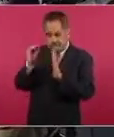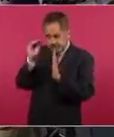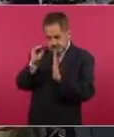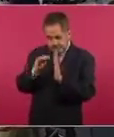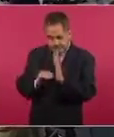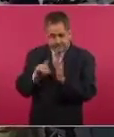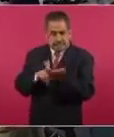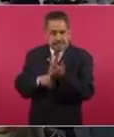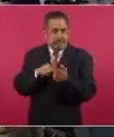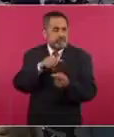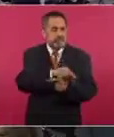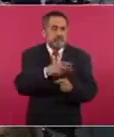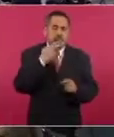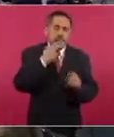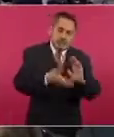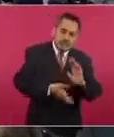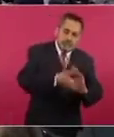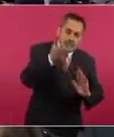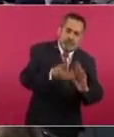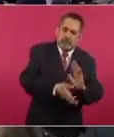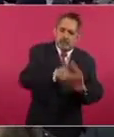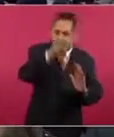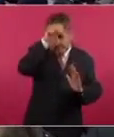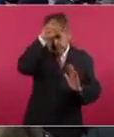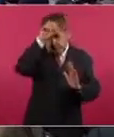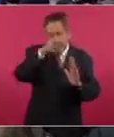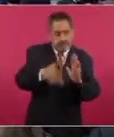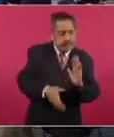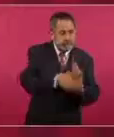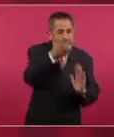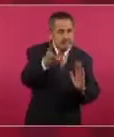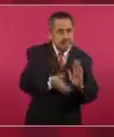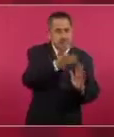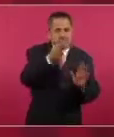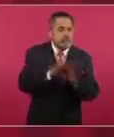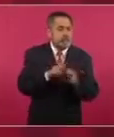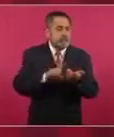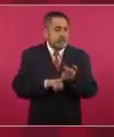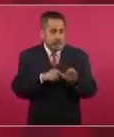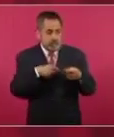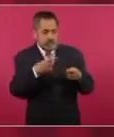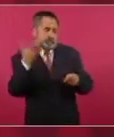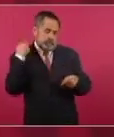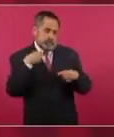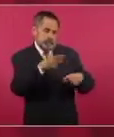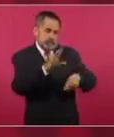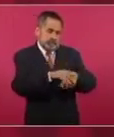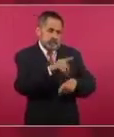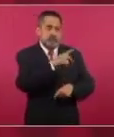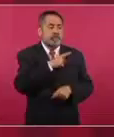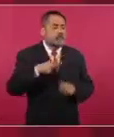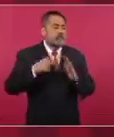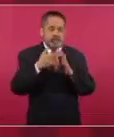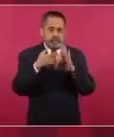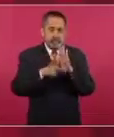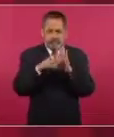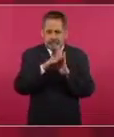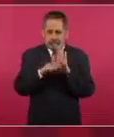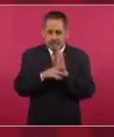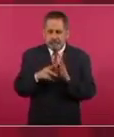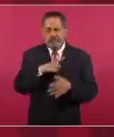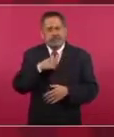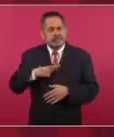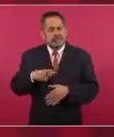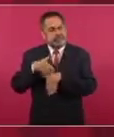de la explotación minera en las posiciones ya otorgadas ya está reglamentado pero que